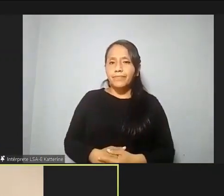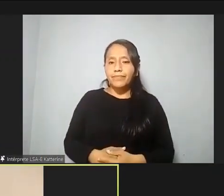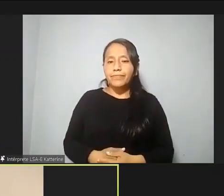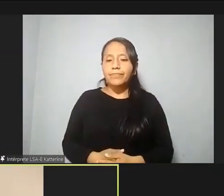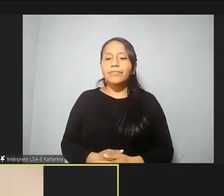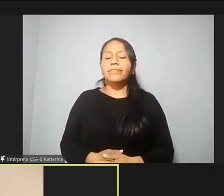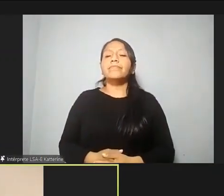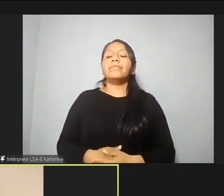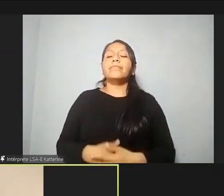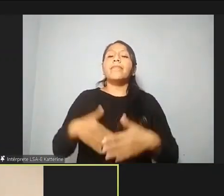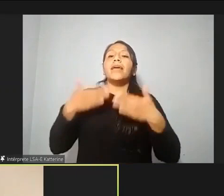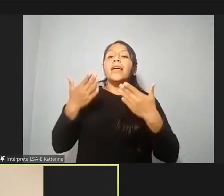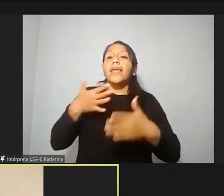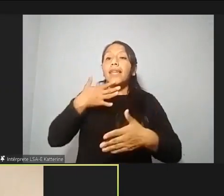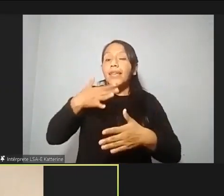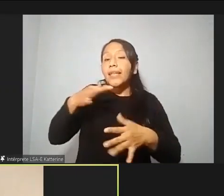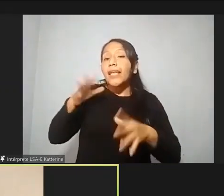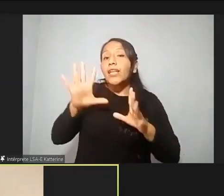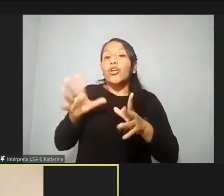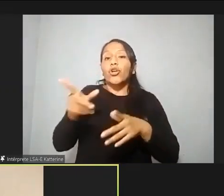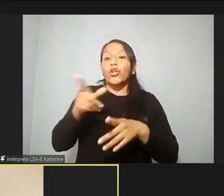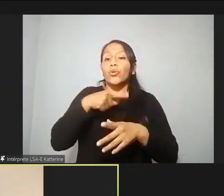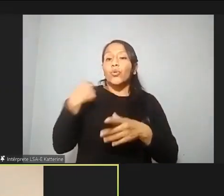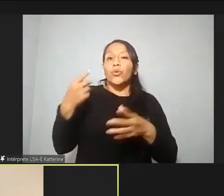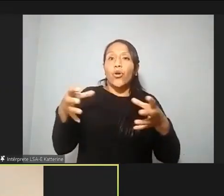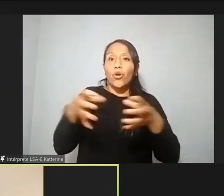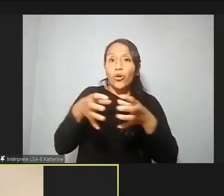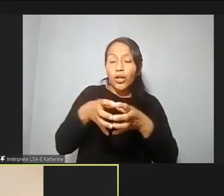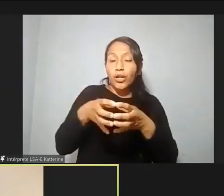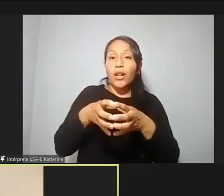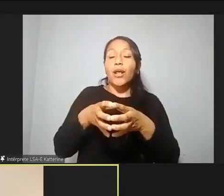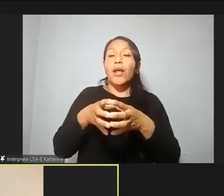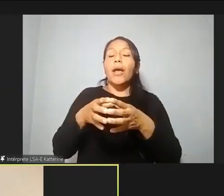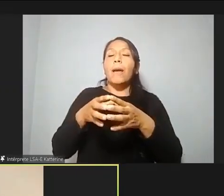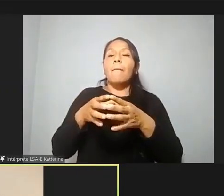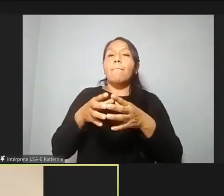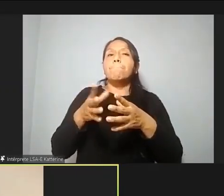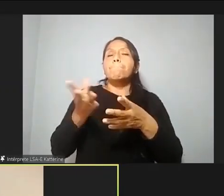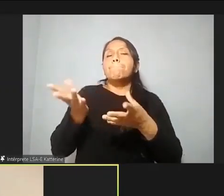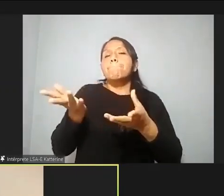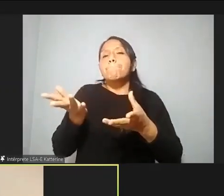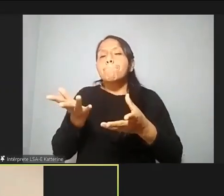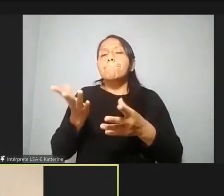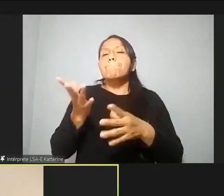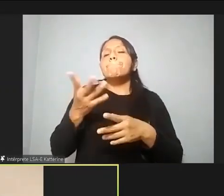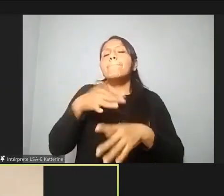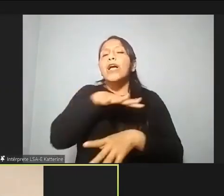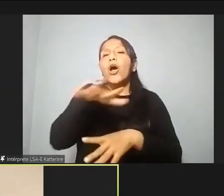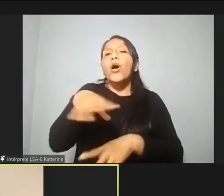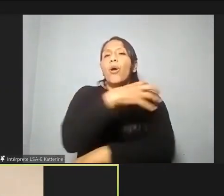Entendiendo que parte de nuestro colectivo pertenece a un sector de pobreza.